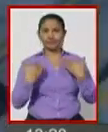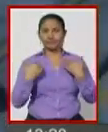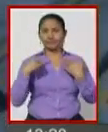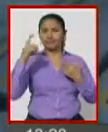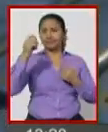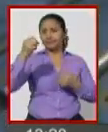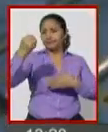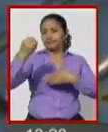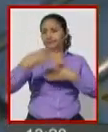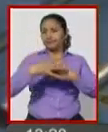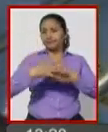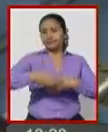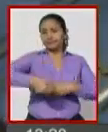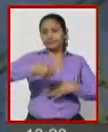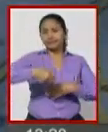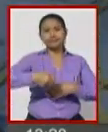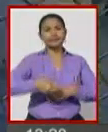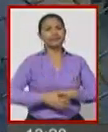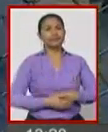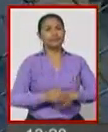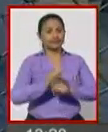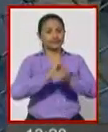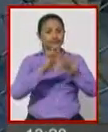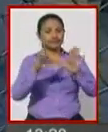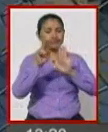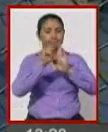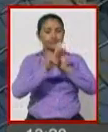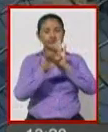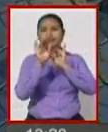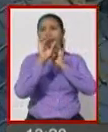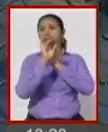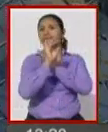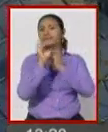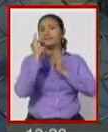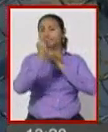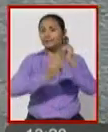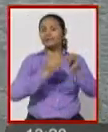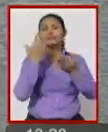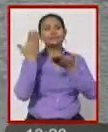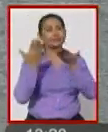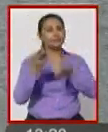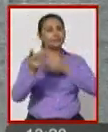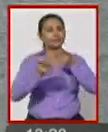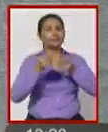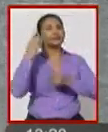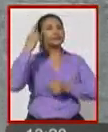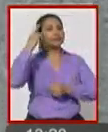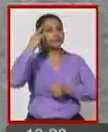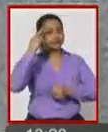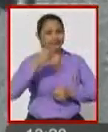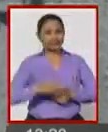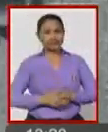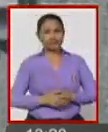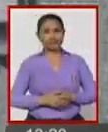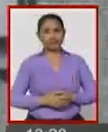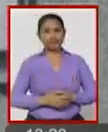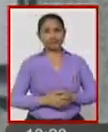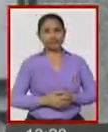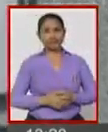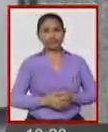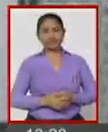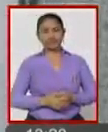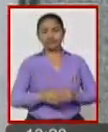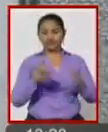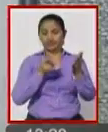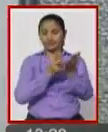pues en los rayos X, ¿no? Y es así que esto es por norma internacional, en todos los aeropuertos existe este control y es por razones obvias, ¿no? ¿Serían